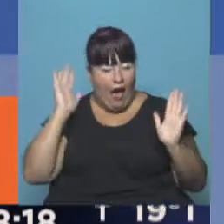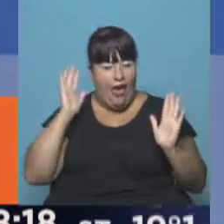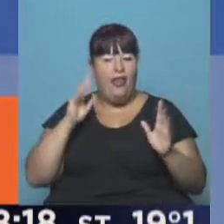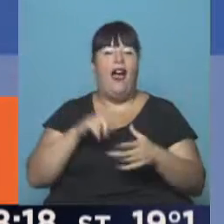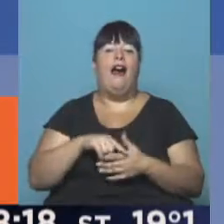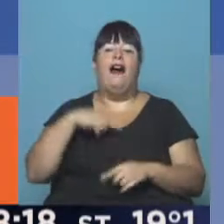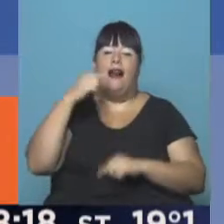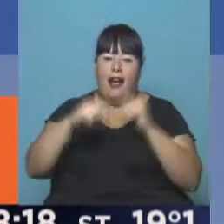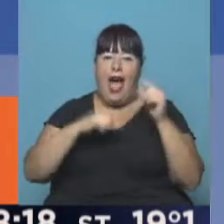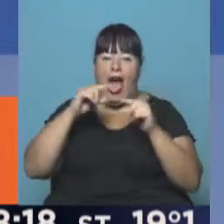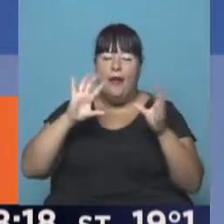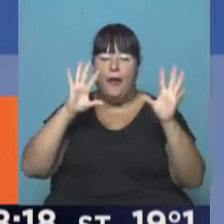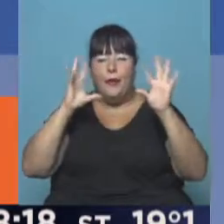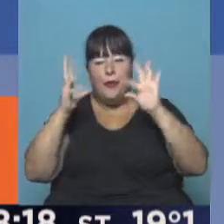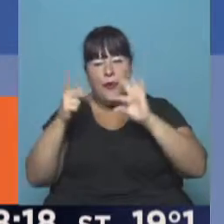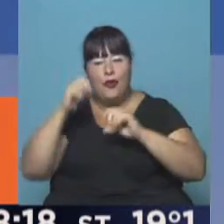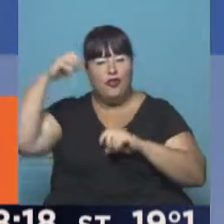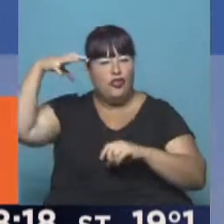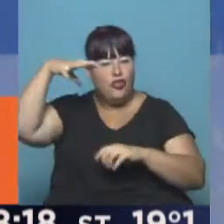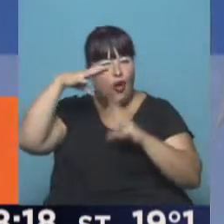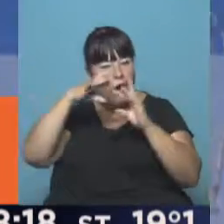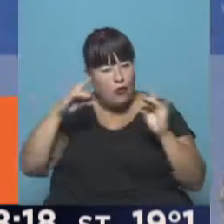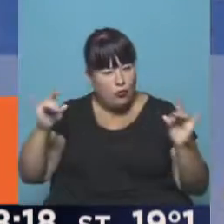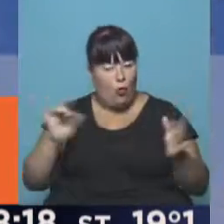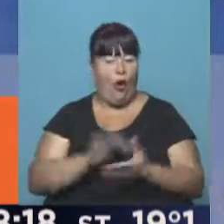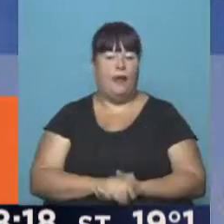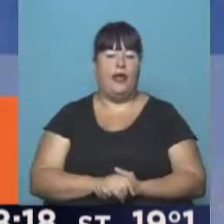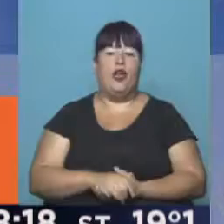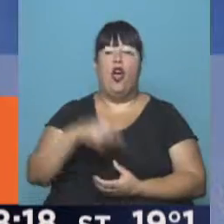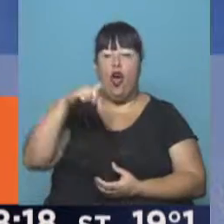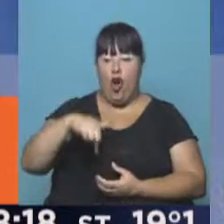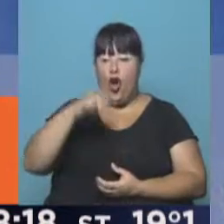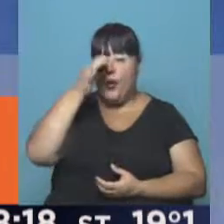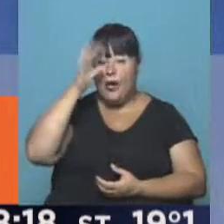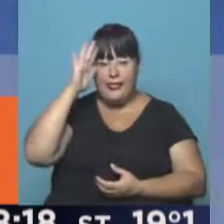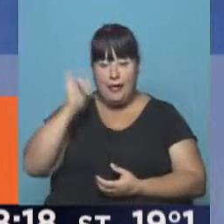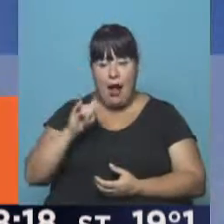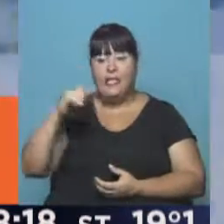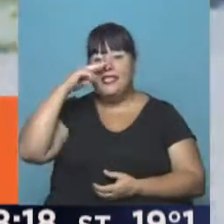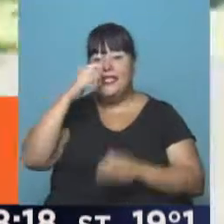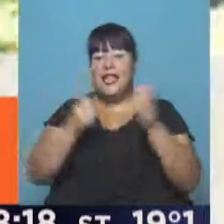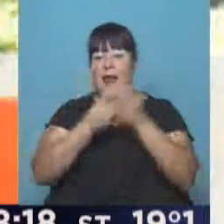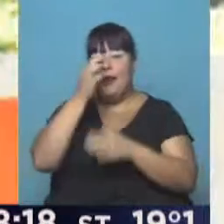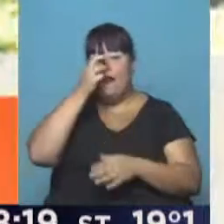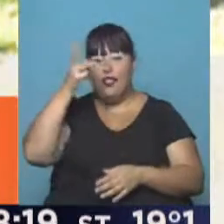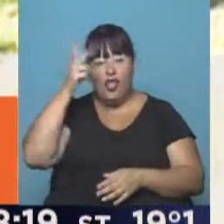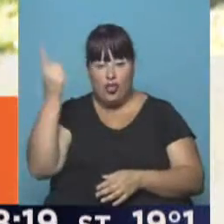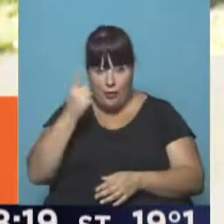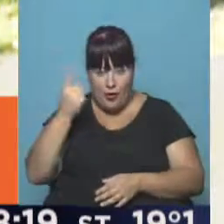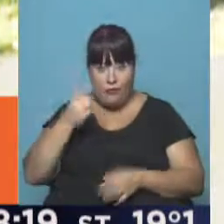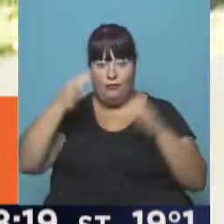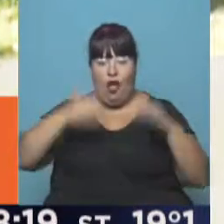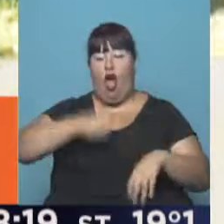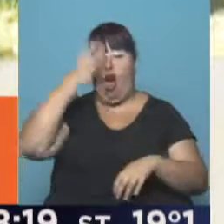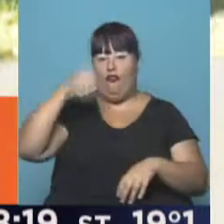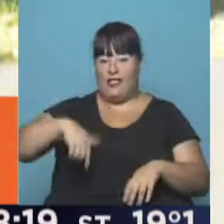los cada vez más tenues rayos del sol. Hoy, 20 de marzo, a las 7 horas 28 minutos, hora